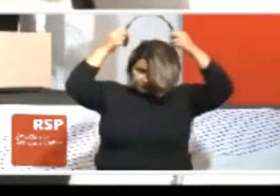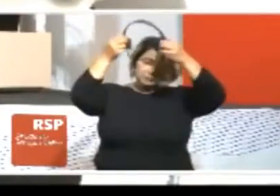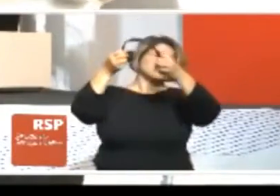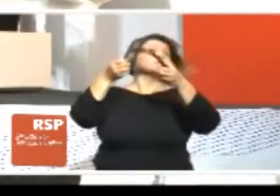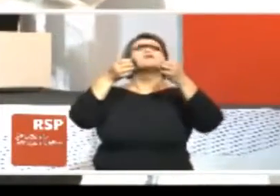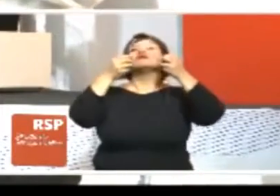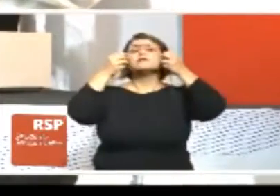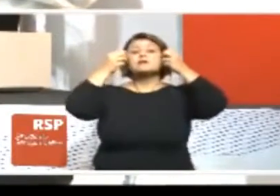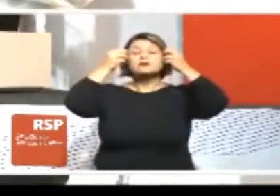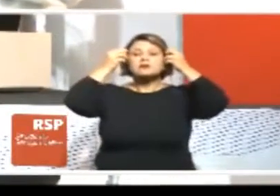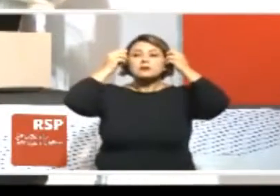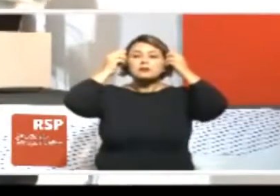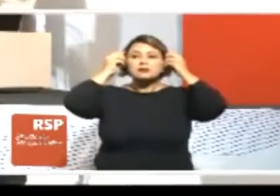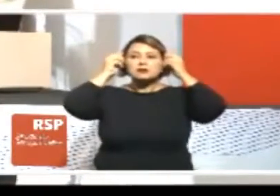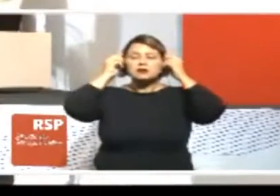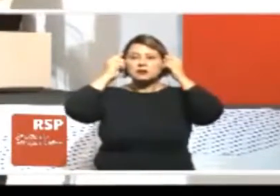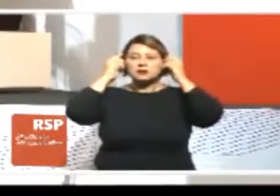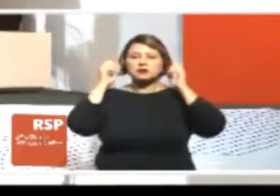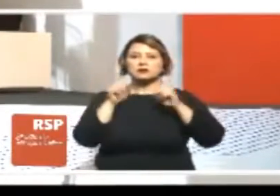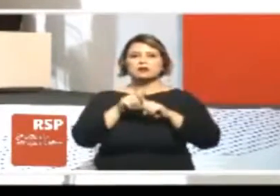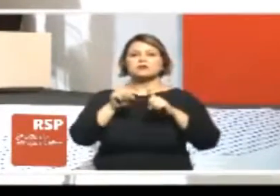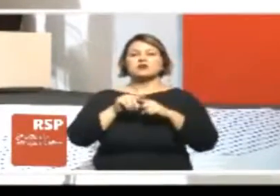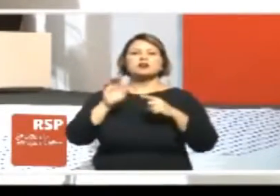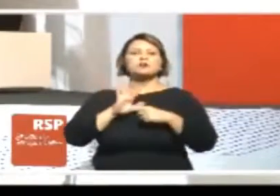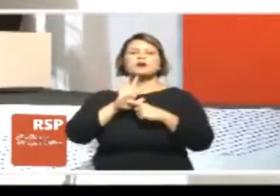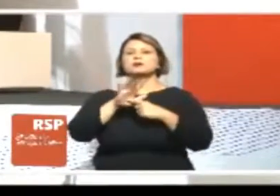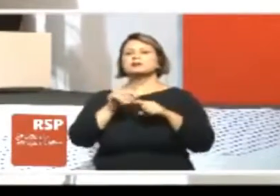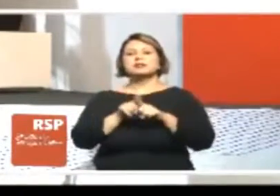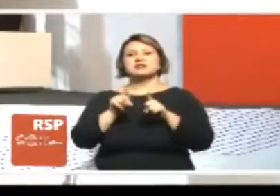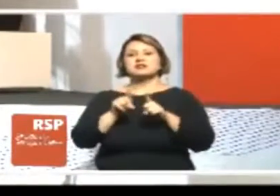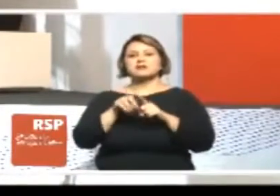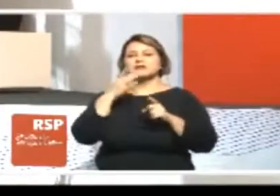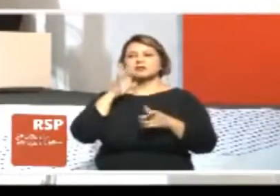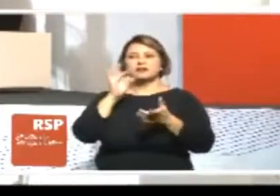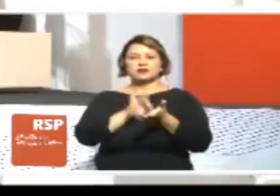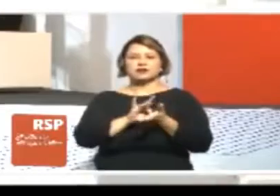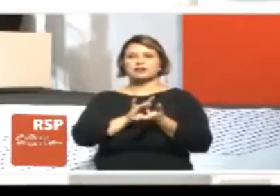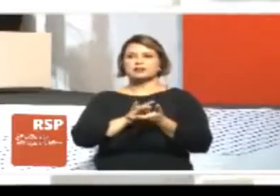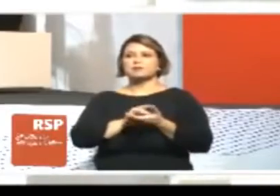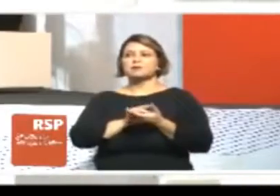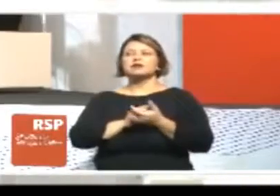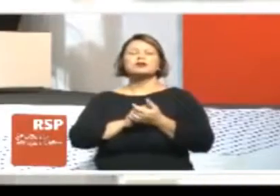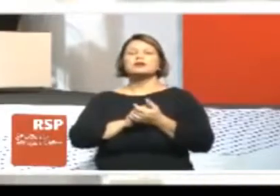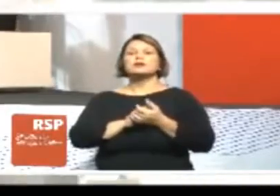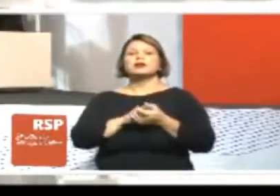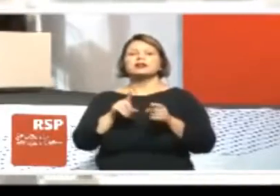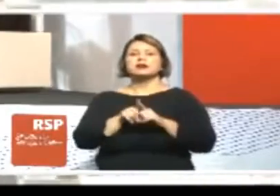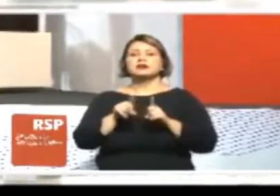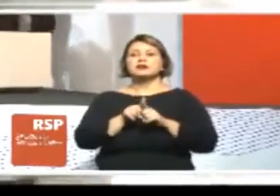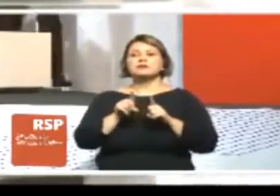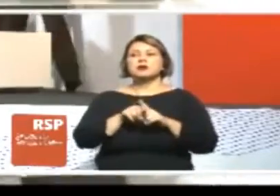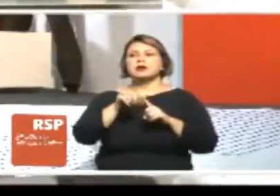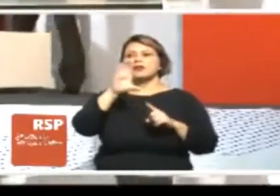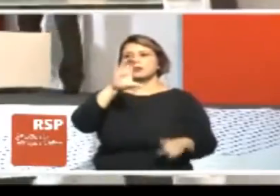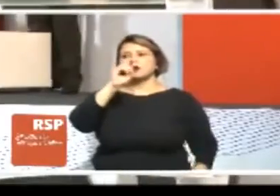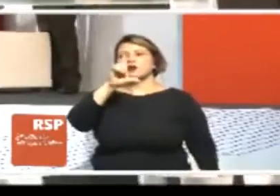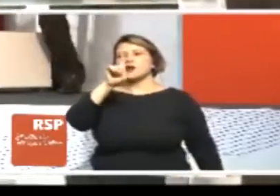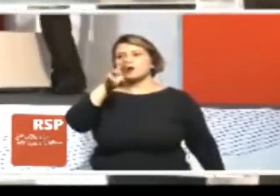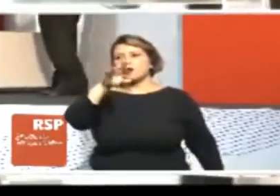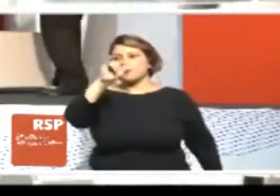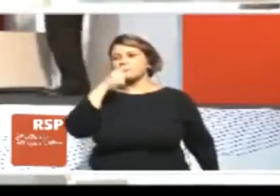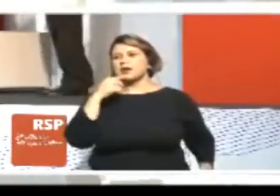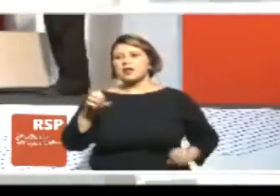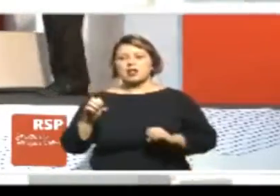se demuestra objetivamente el efecto. Entonces, ¿cuál es la conclusión? En el caso de Colombia, la educación y